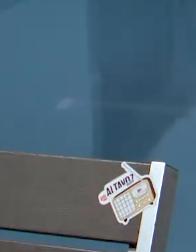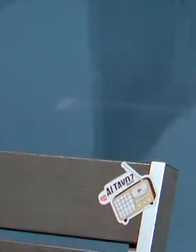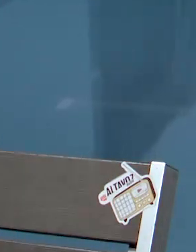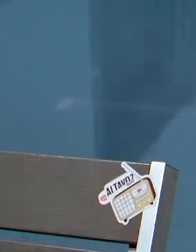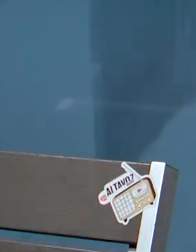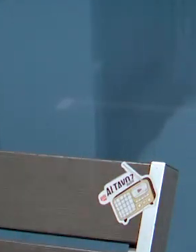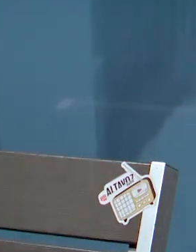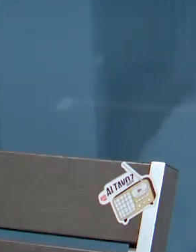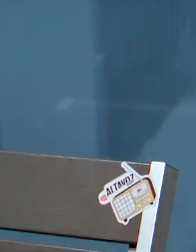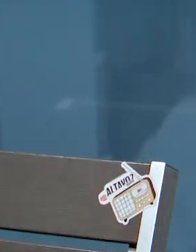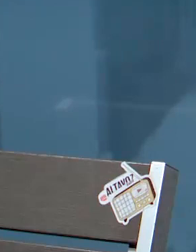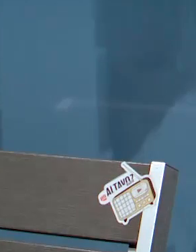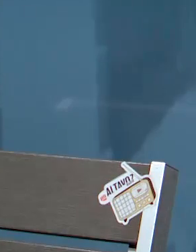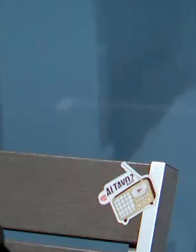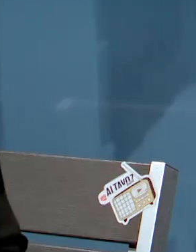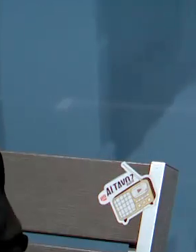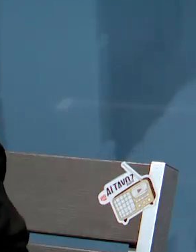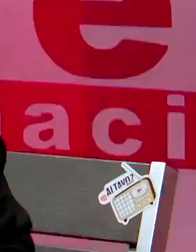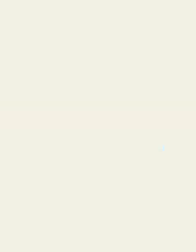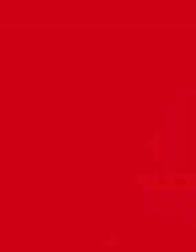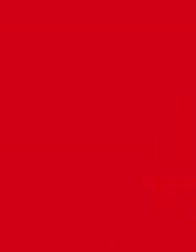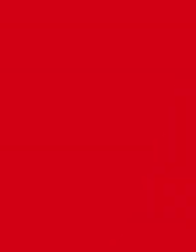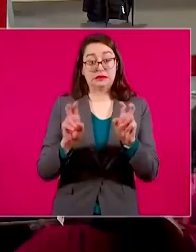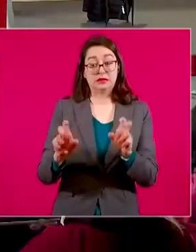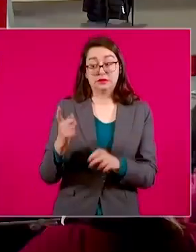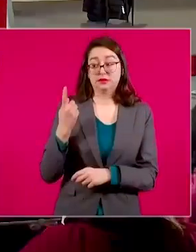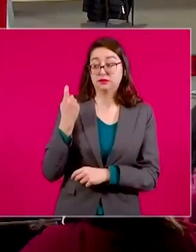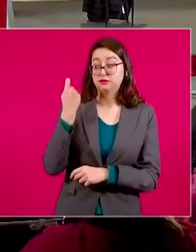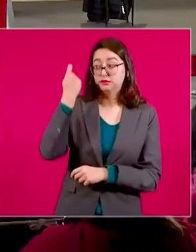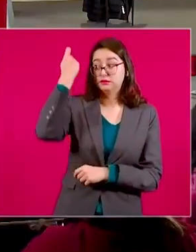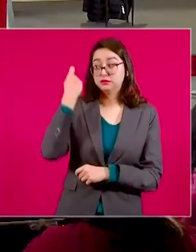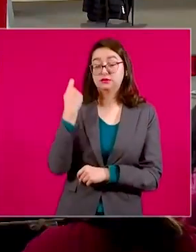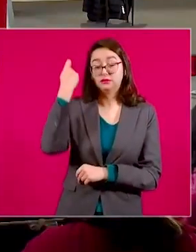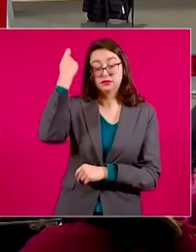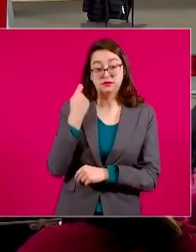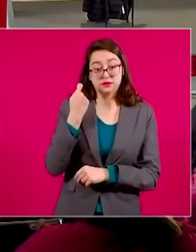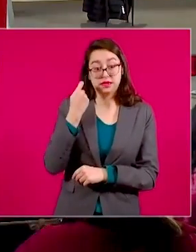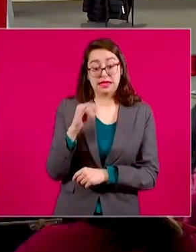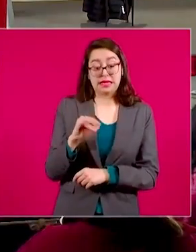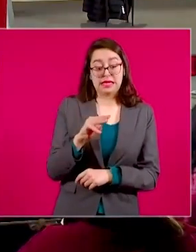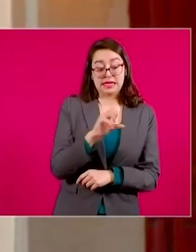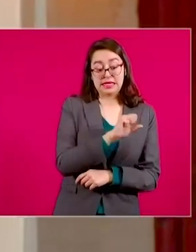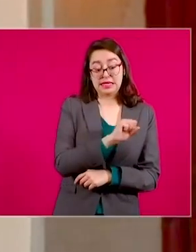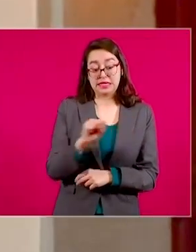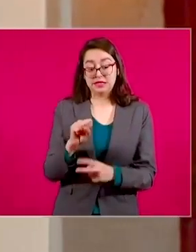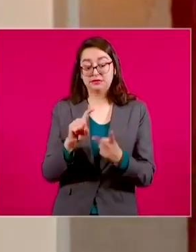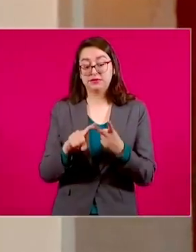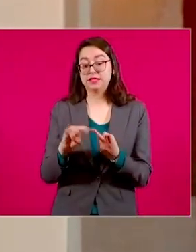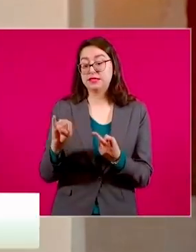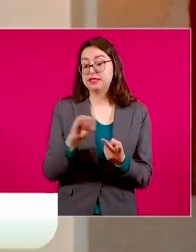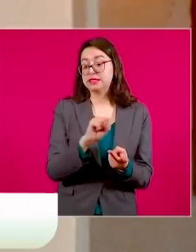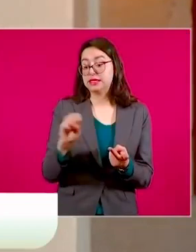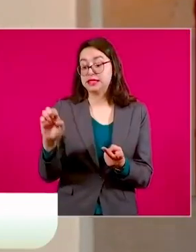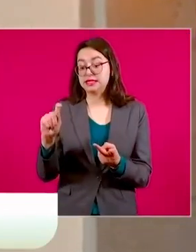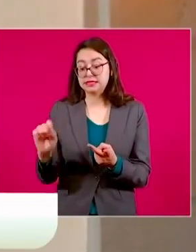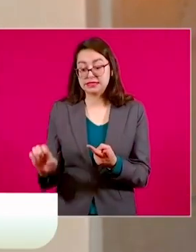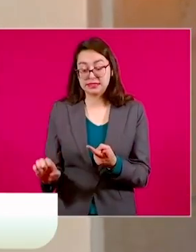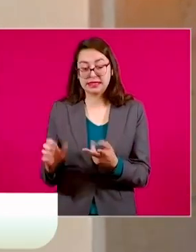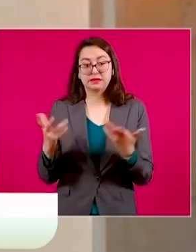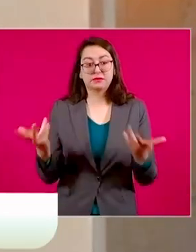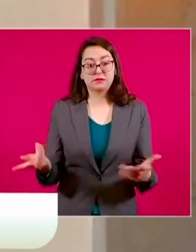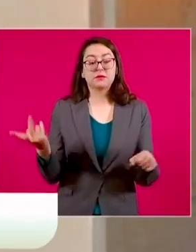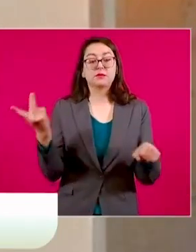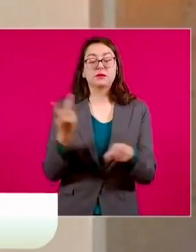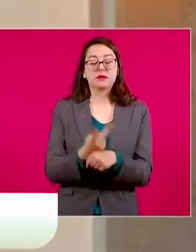un fondo semilla de pensiones se propone revertir el deterioro de las pensiones provocadas con las